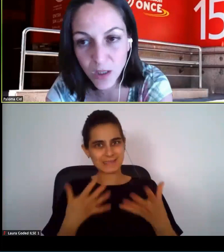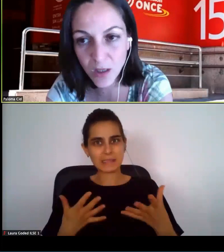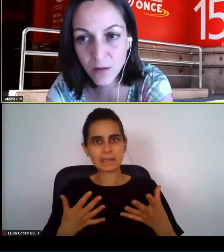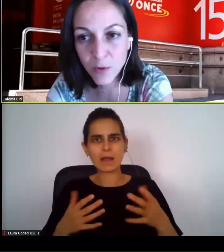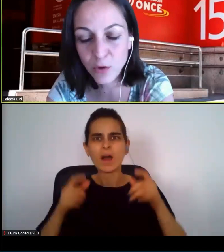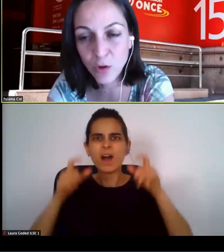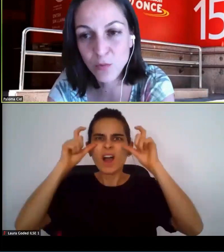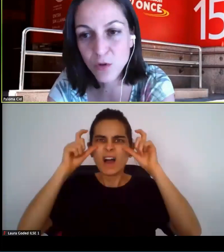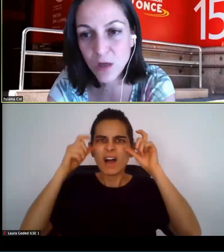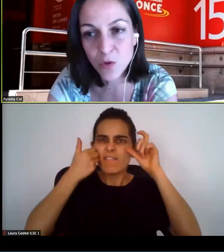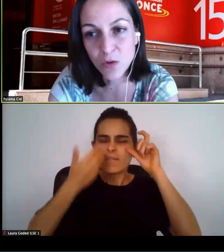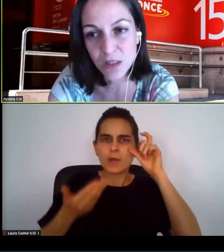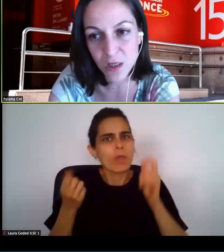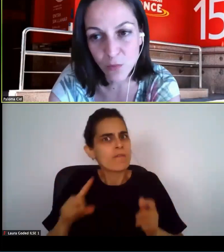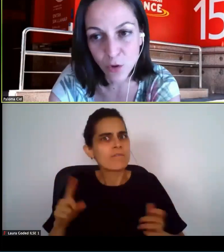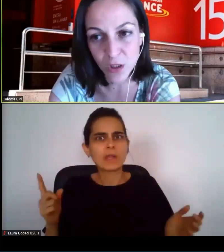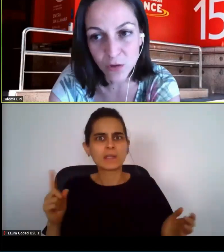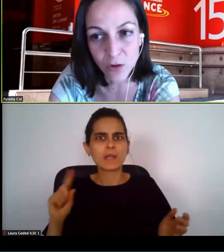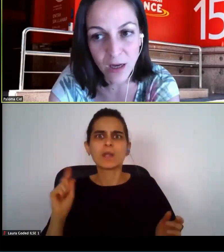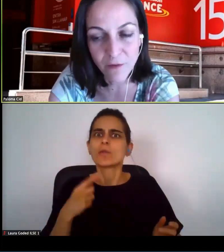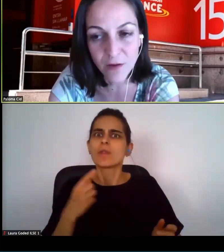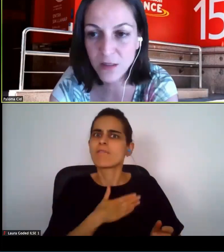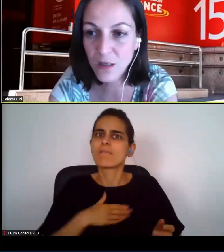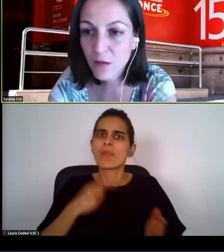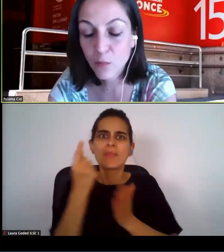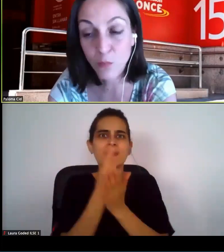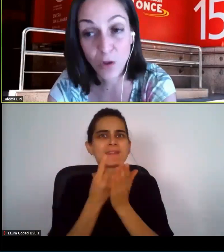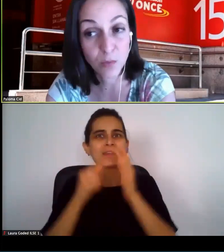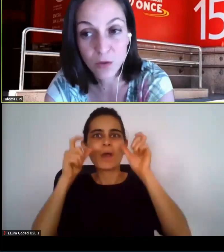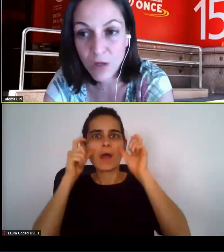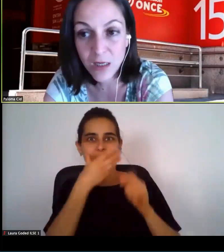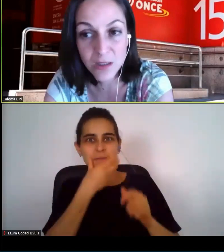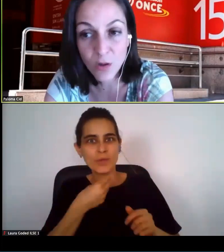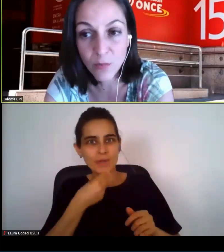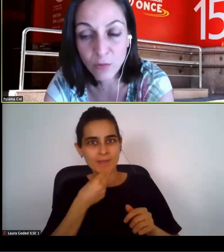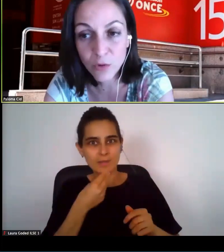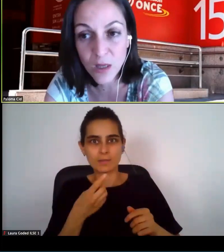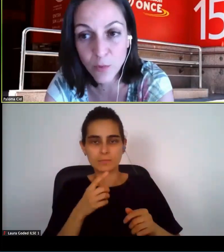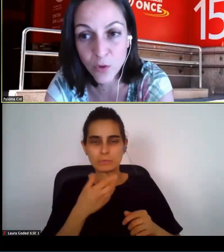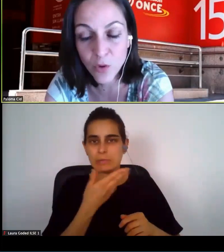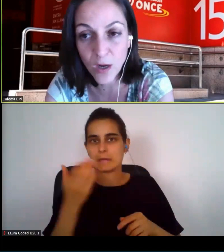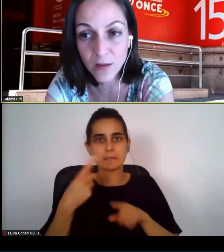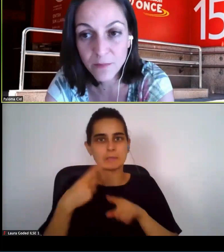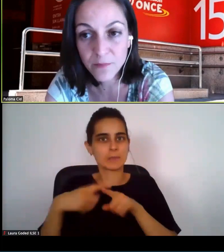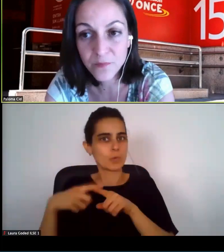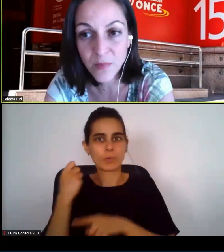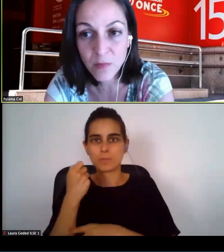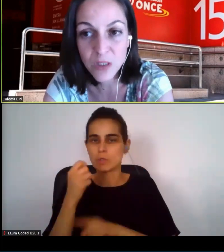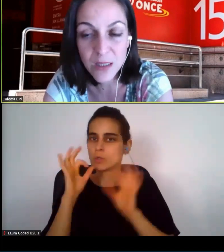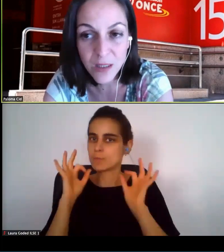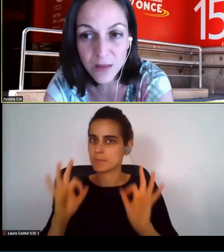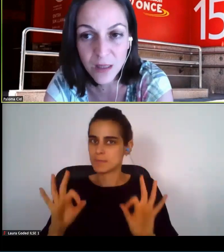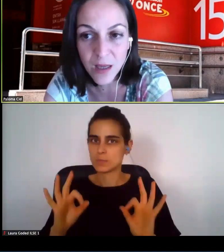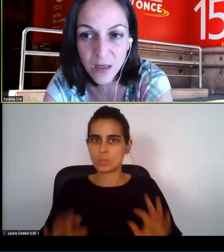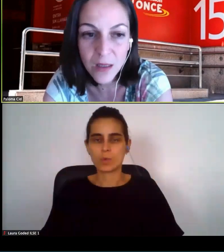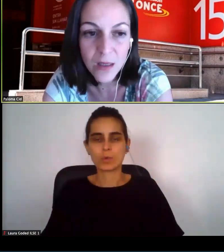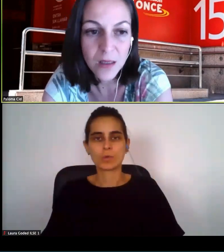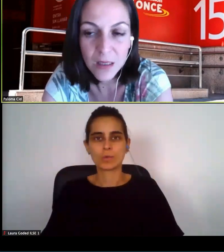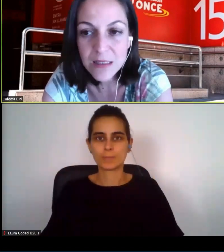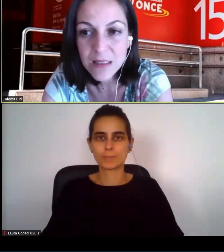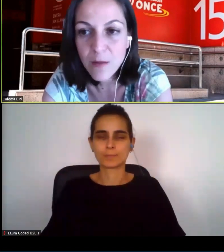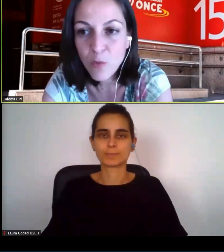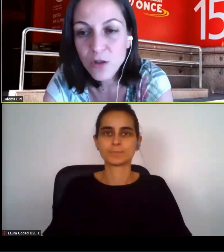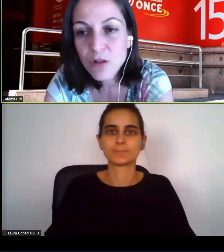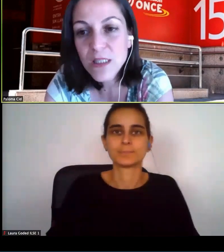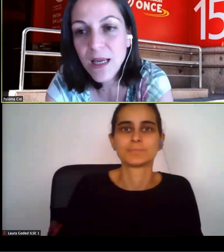feas, por ejemplo. Todos buscamos un diseño bonito de gafas. Bueno, pues con el resto de productos de apoyo igual. Vamos a intentar